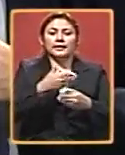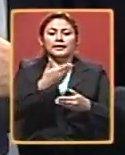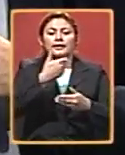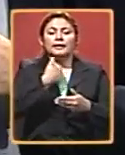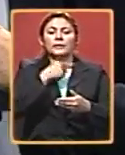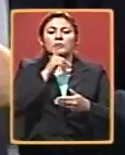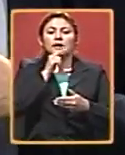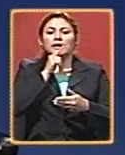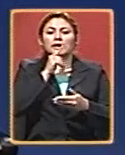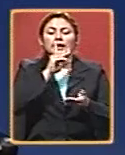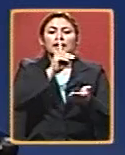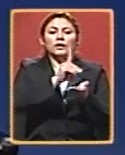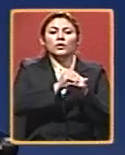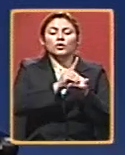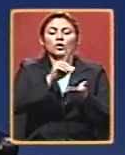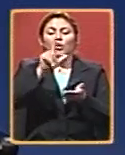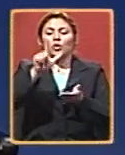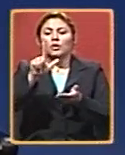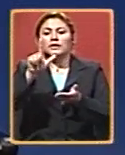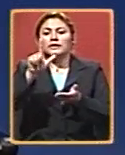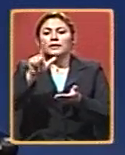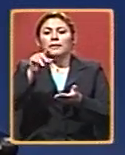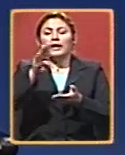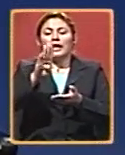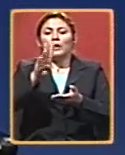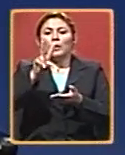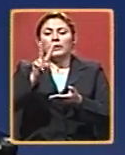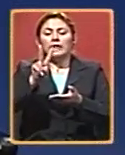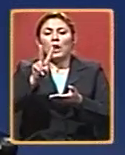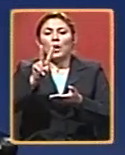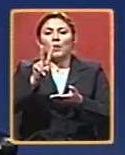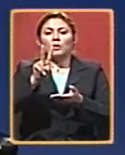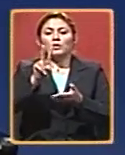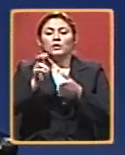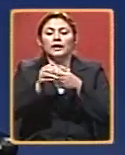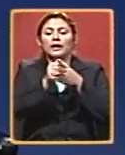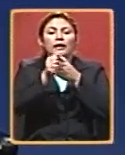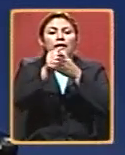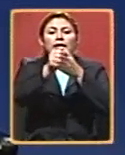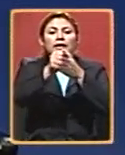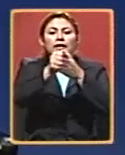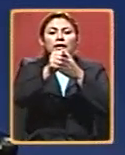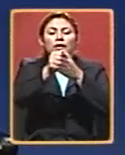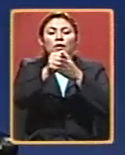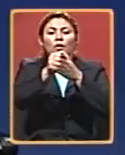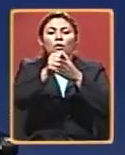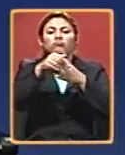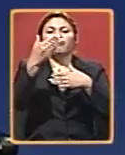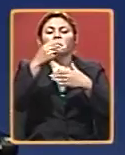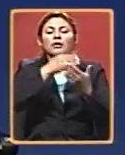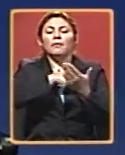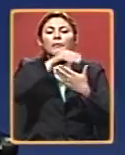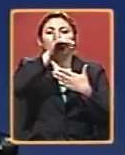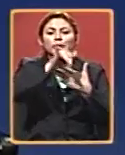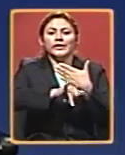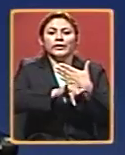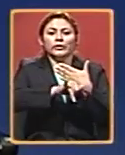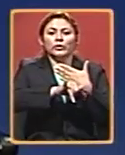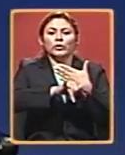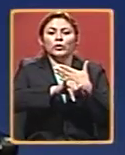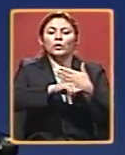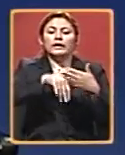al doctor Luis Bernardo Villalobos, quien dirigió el proyecto